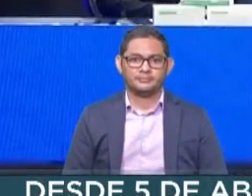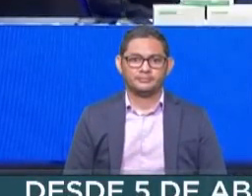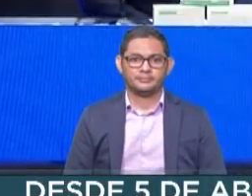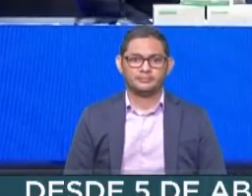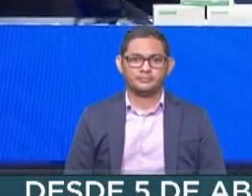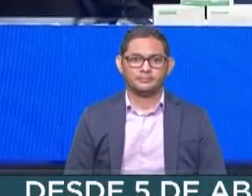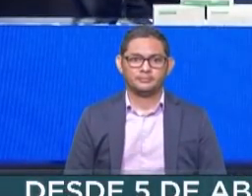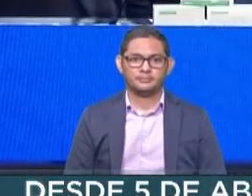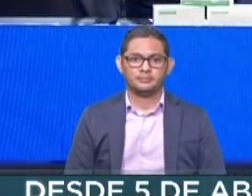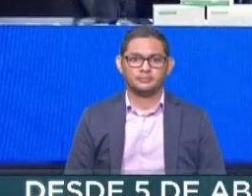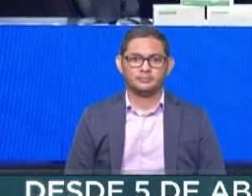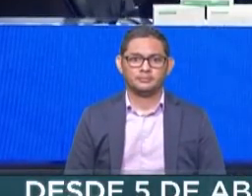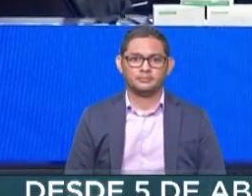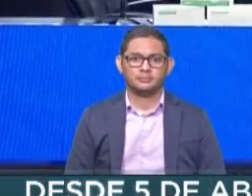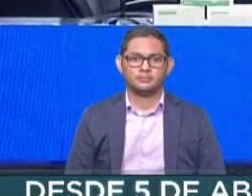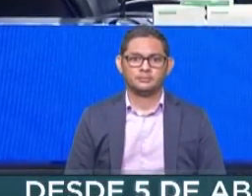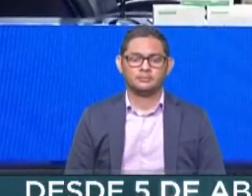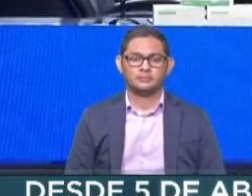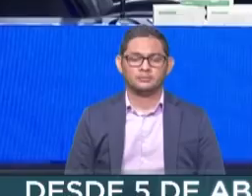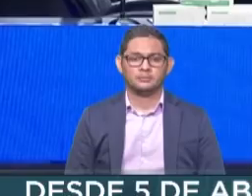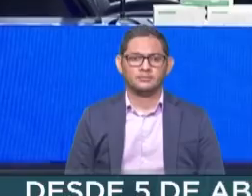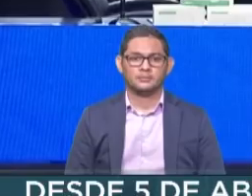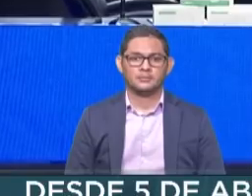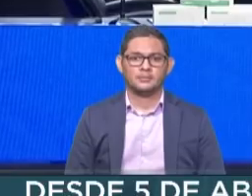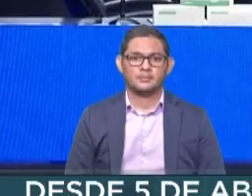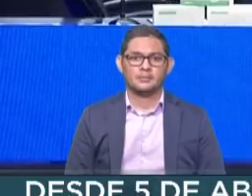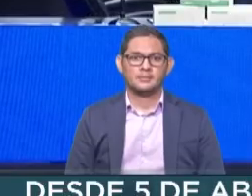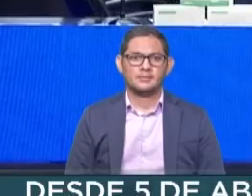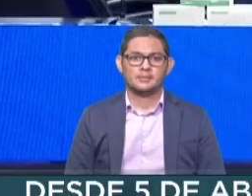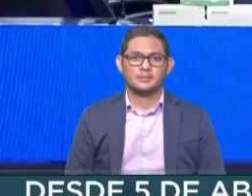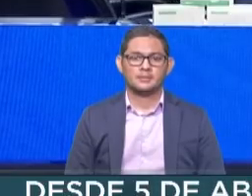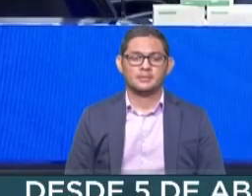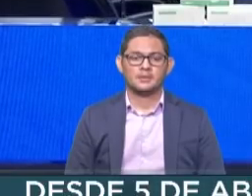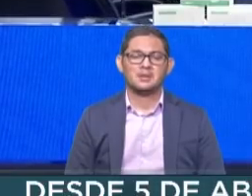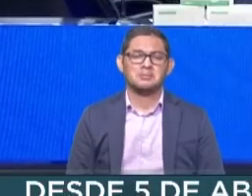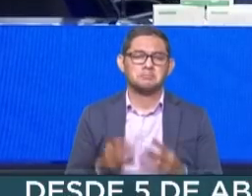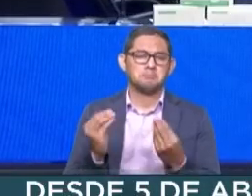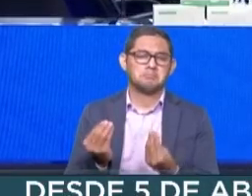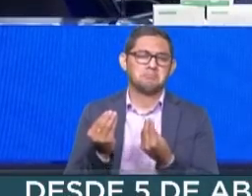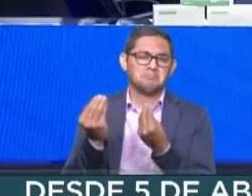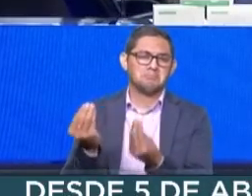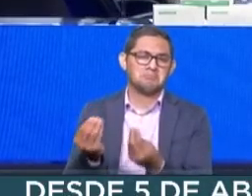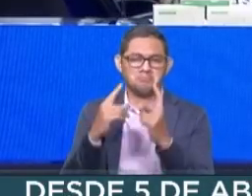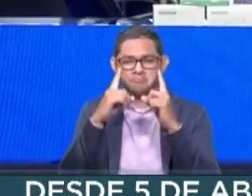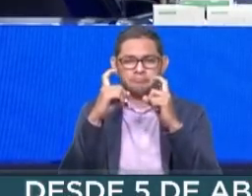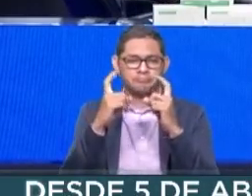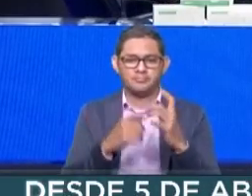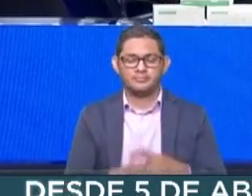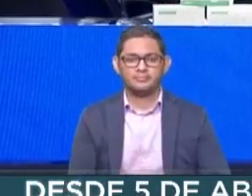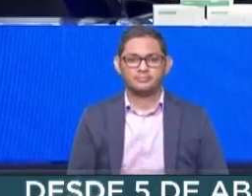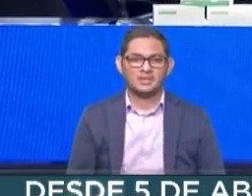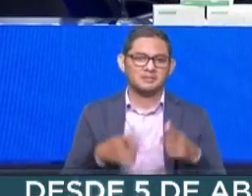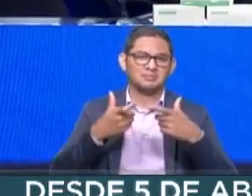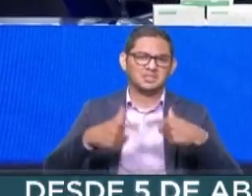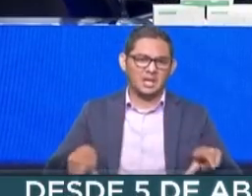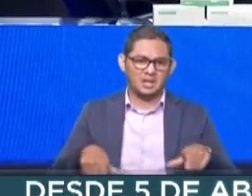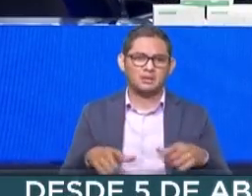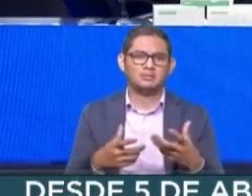A continuación, el señor Ricardo Gago hará entrega al señor ministro de un cheque